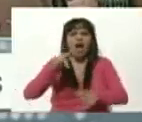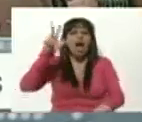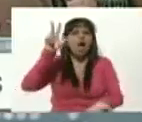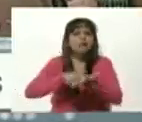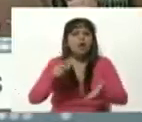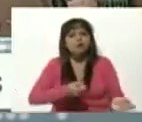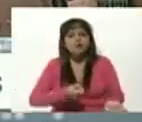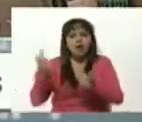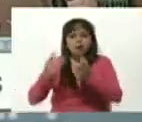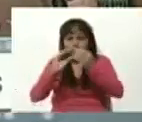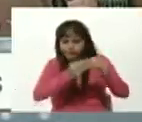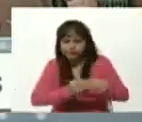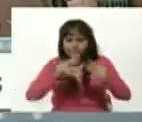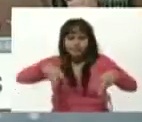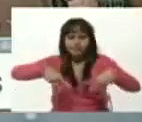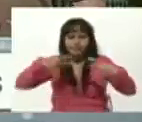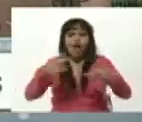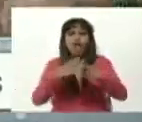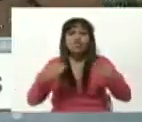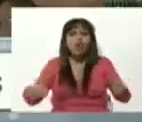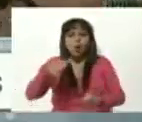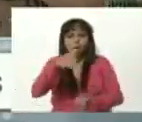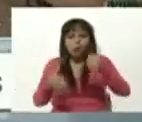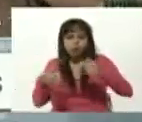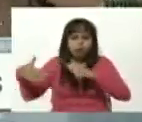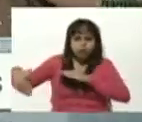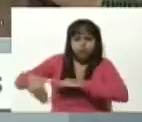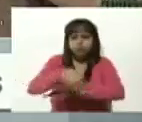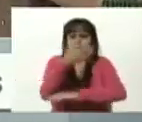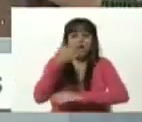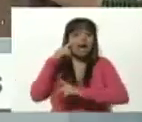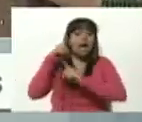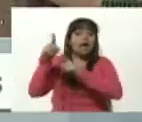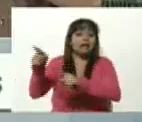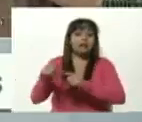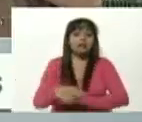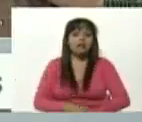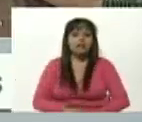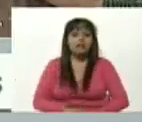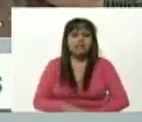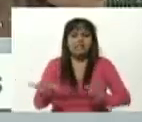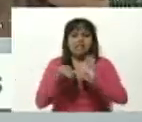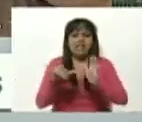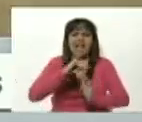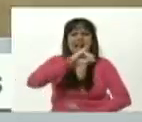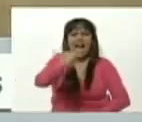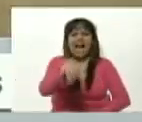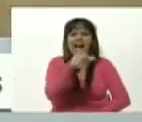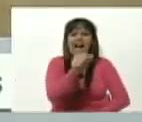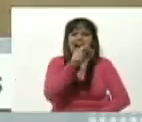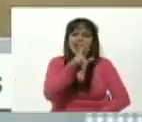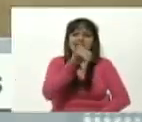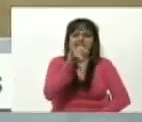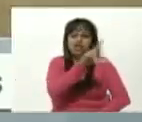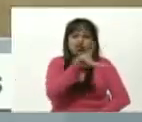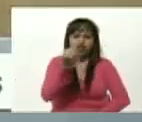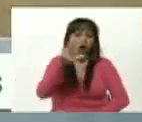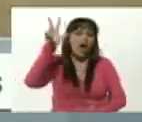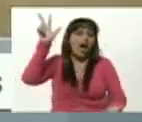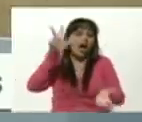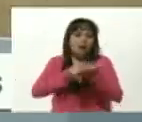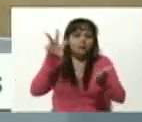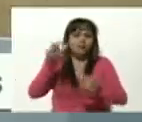vayamos a una recuperación integral de todas las vías, allá hacia el Jarillo. aprobado, Luis.